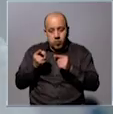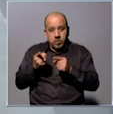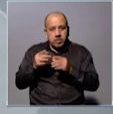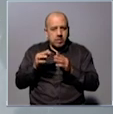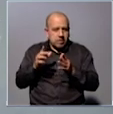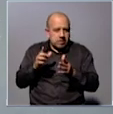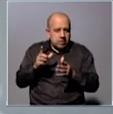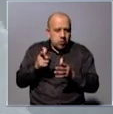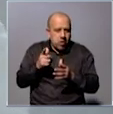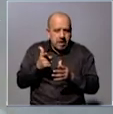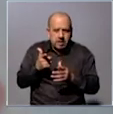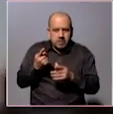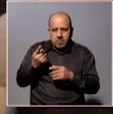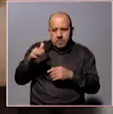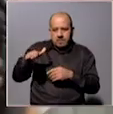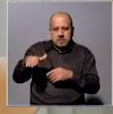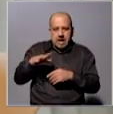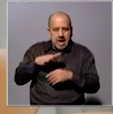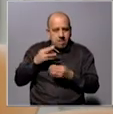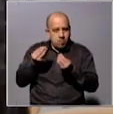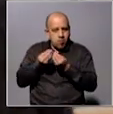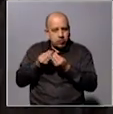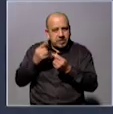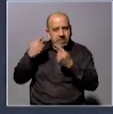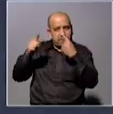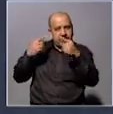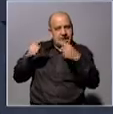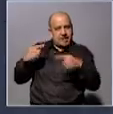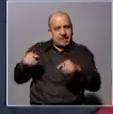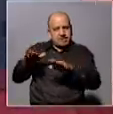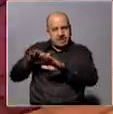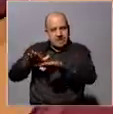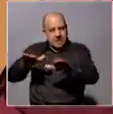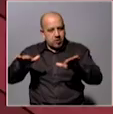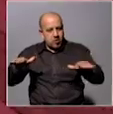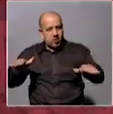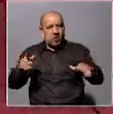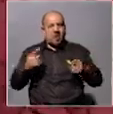no hay una infancia, hay muchas infancias. Bien. Con lo cual,